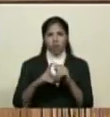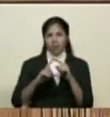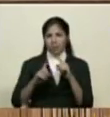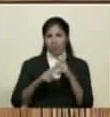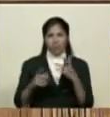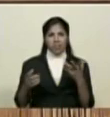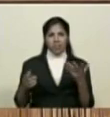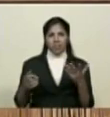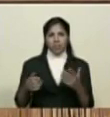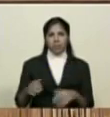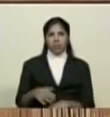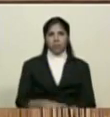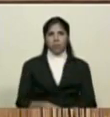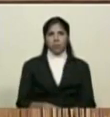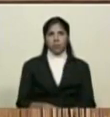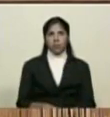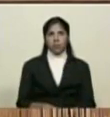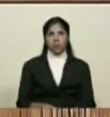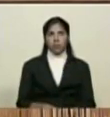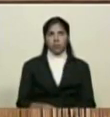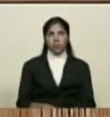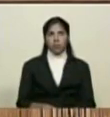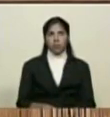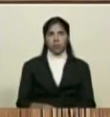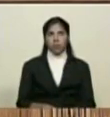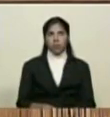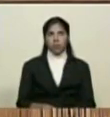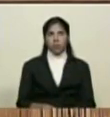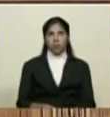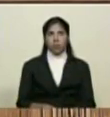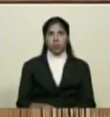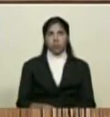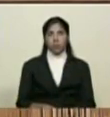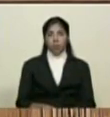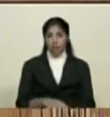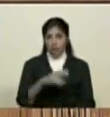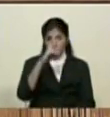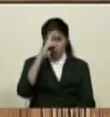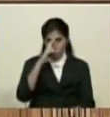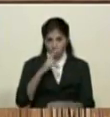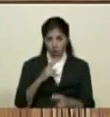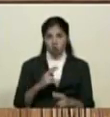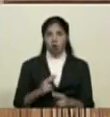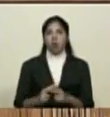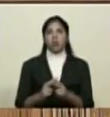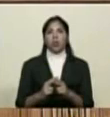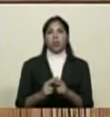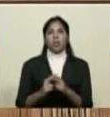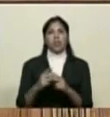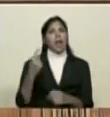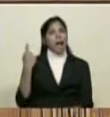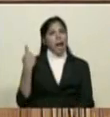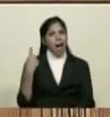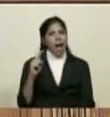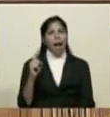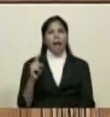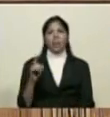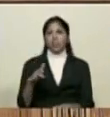dicho y siempre lo voy a decir, el honor de excelentes funcionarios que allí he